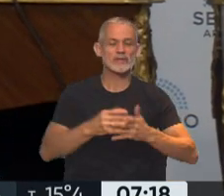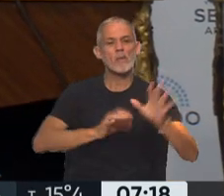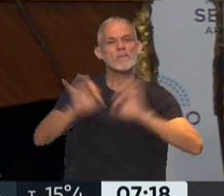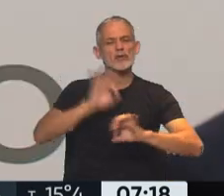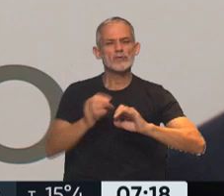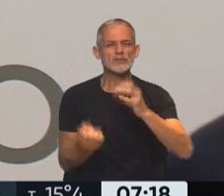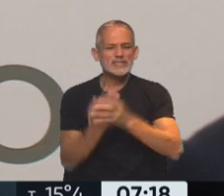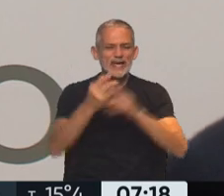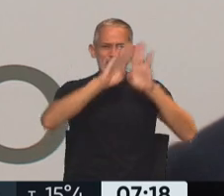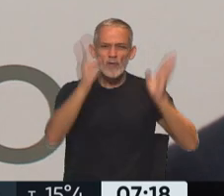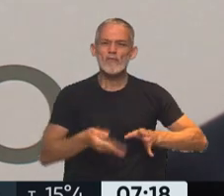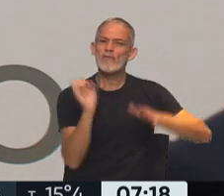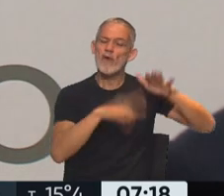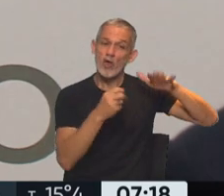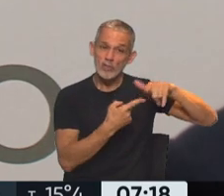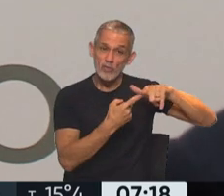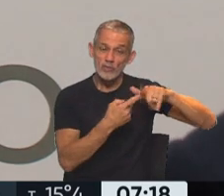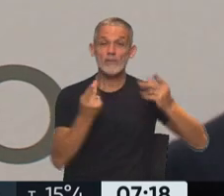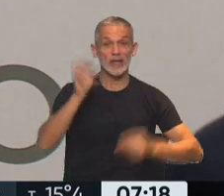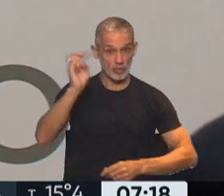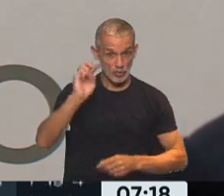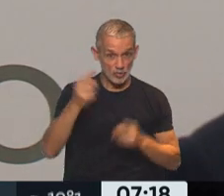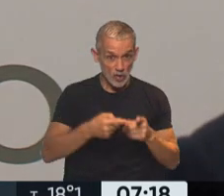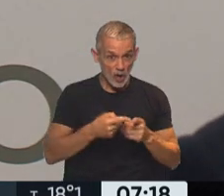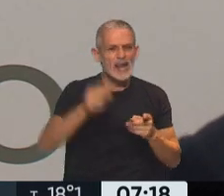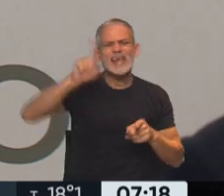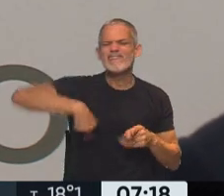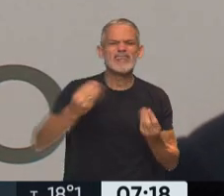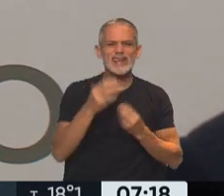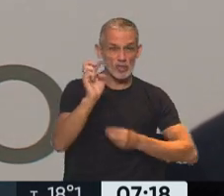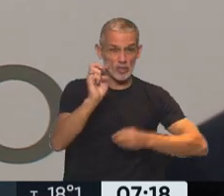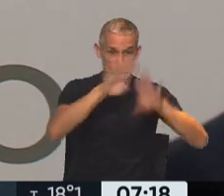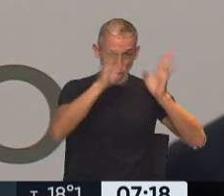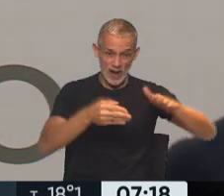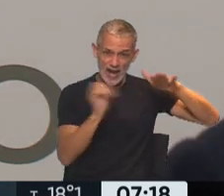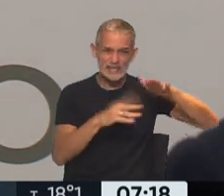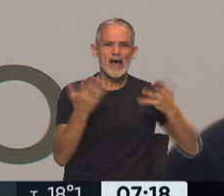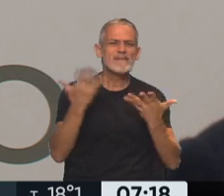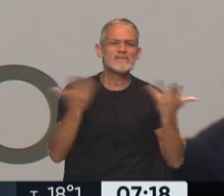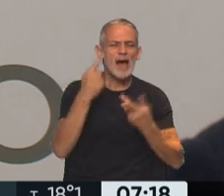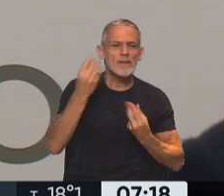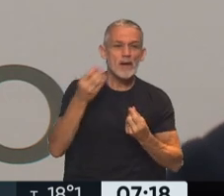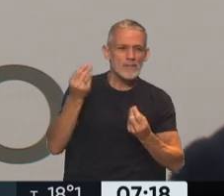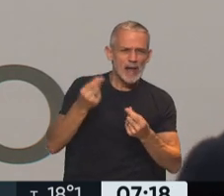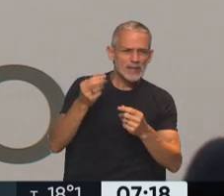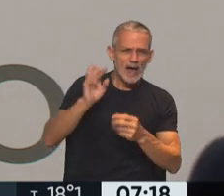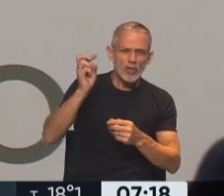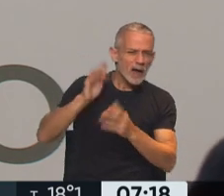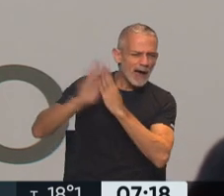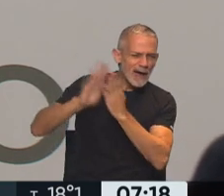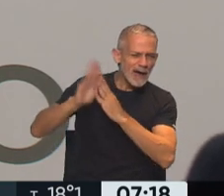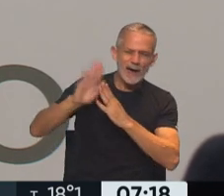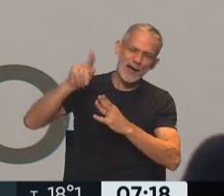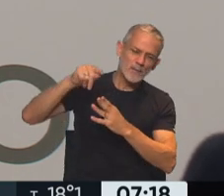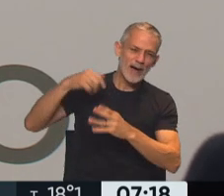de recursos en dólares producto de la búsqueda de dinero evadido de capitales evadidos